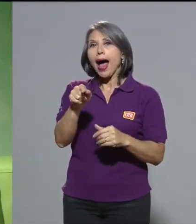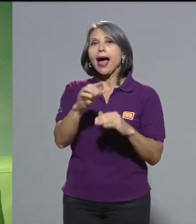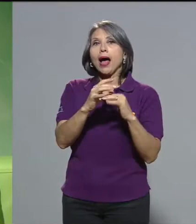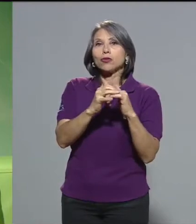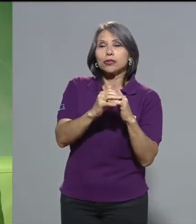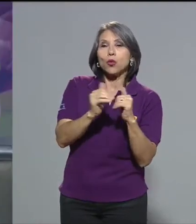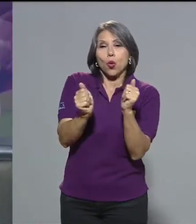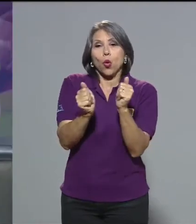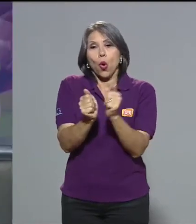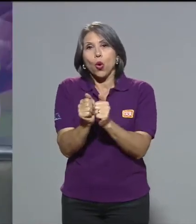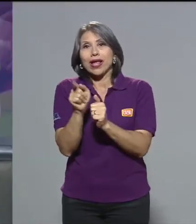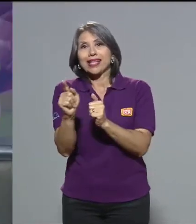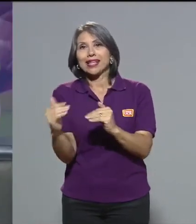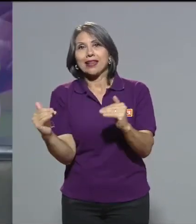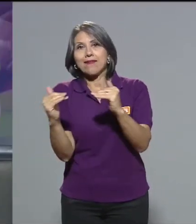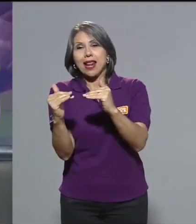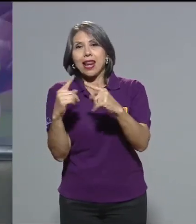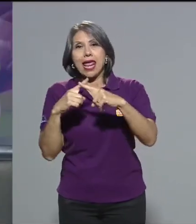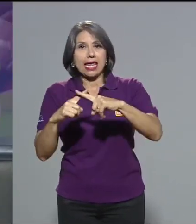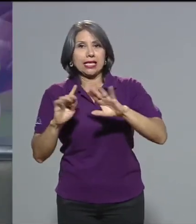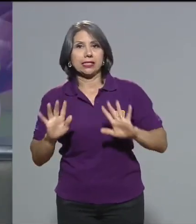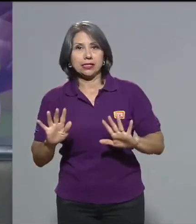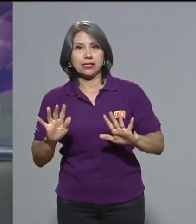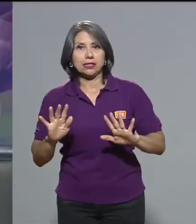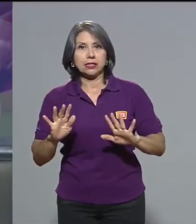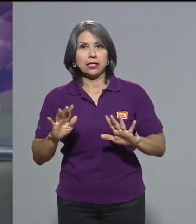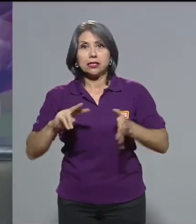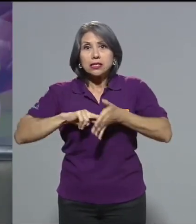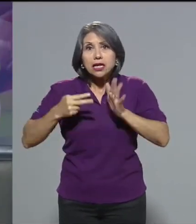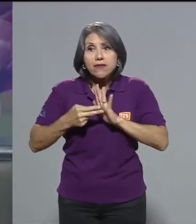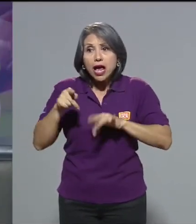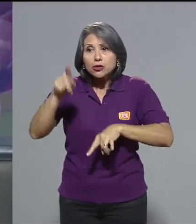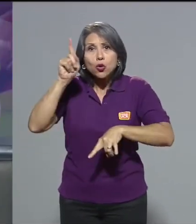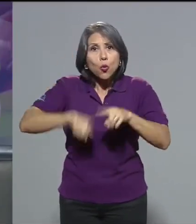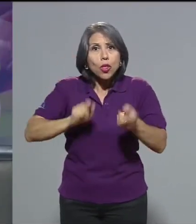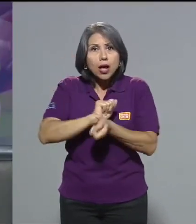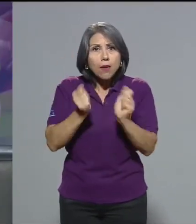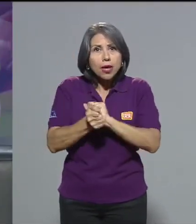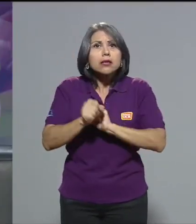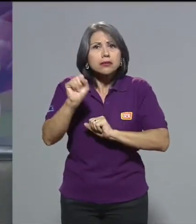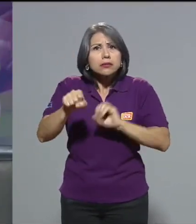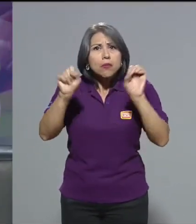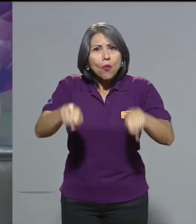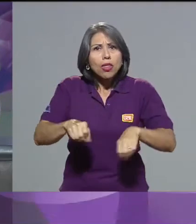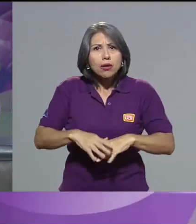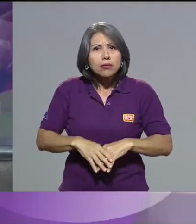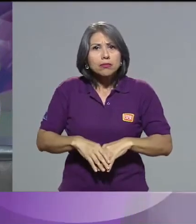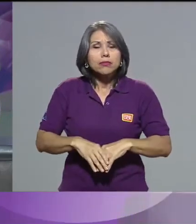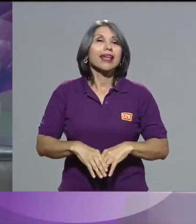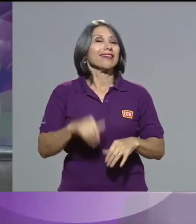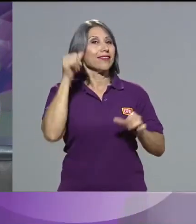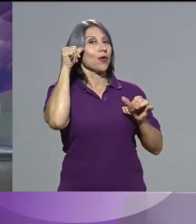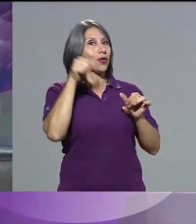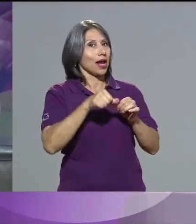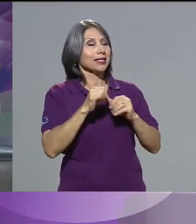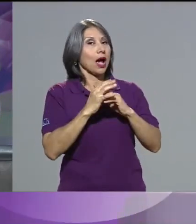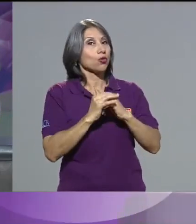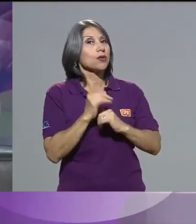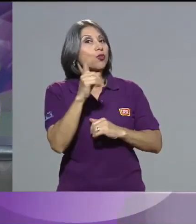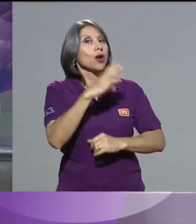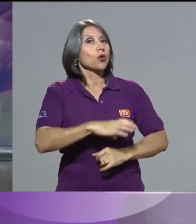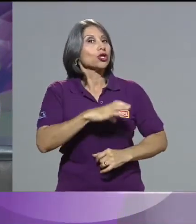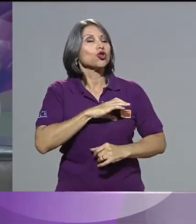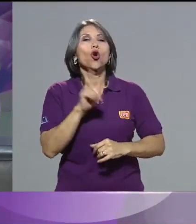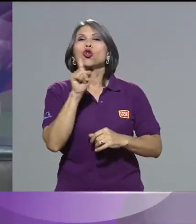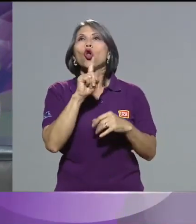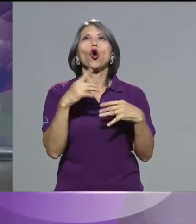vaya a cambiar. Claro. Sí, es importante. Primero, recordarles que el autismo es una condición y que no se cura, que el autismo es para